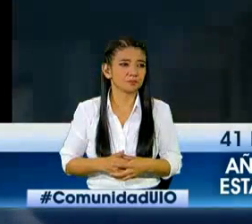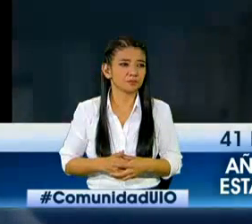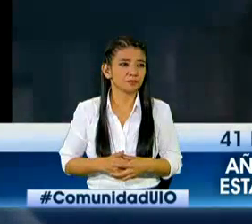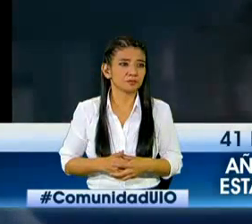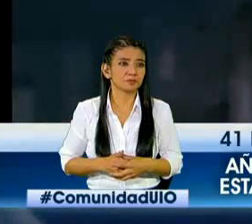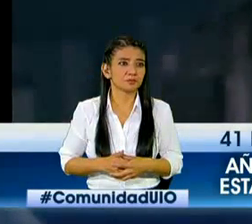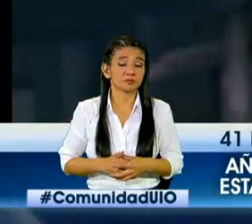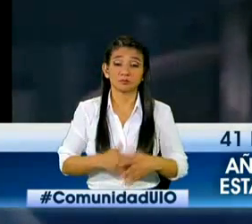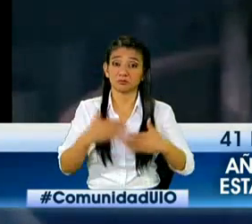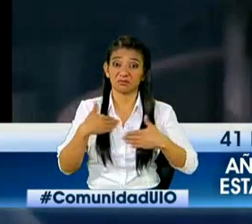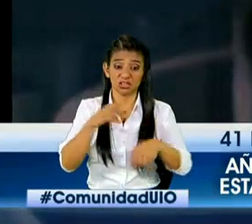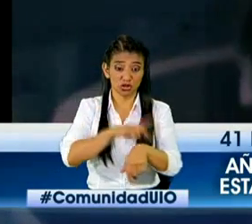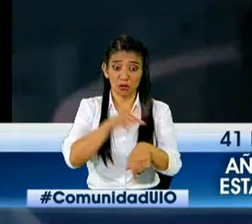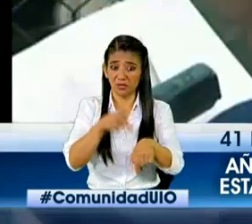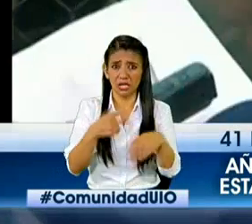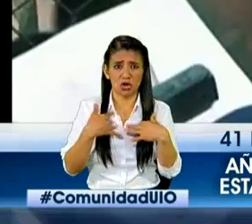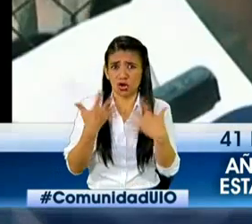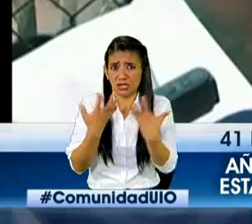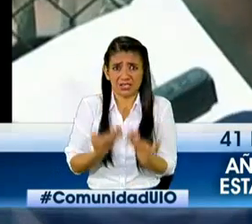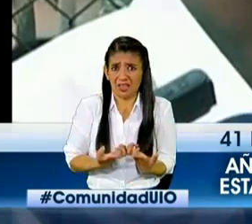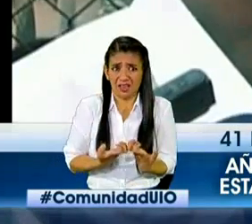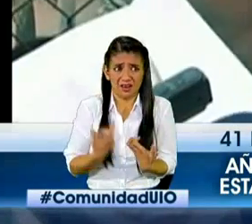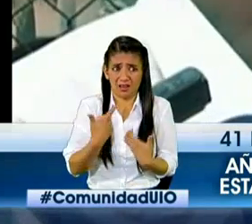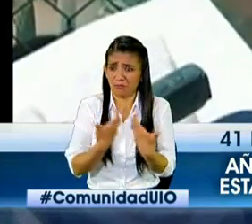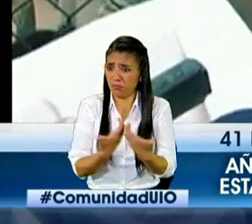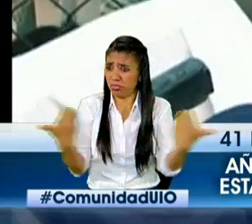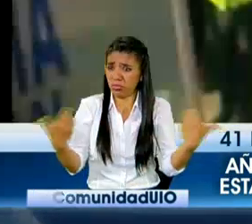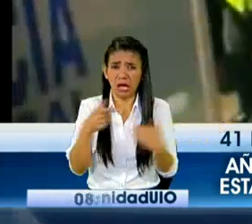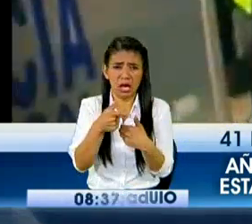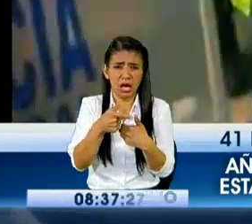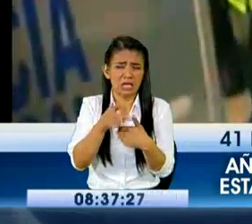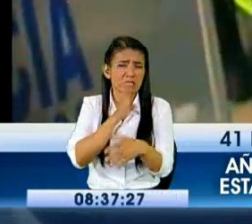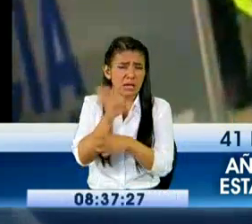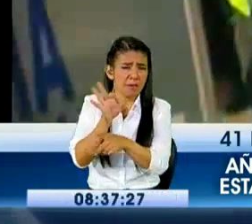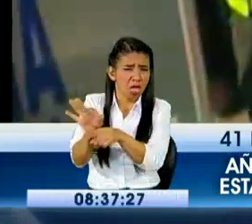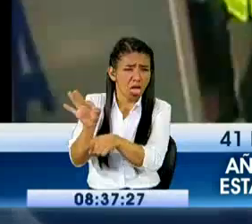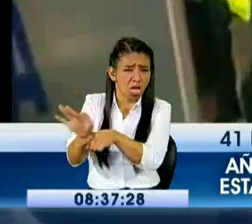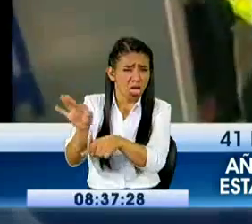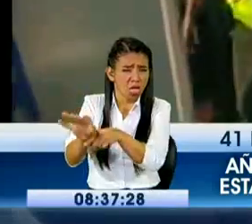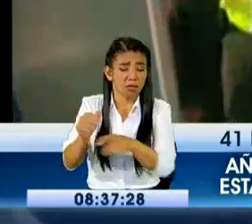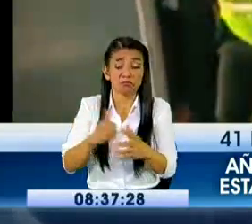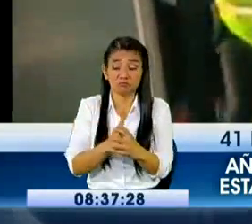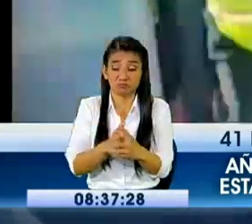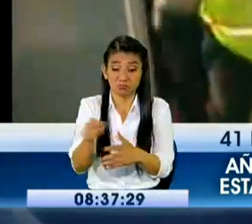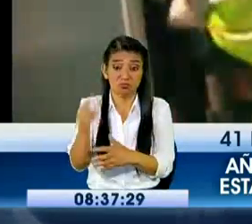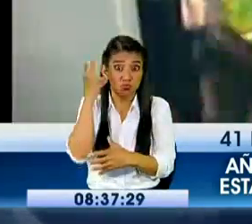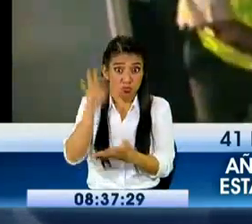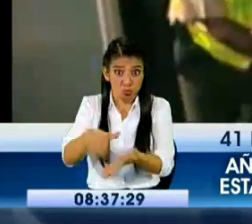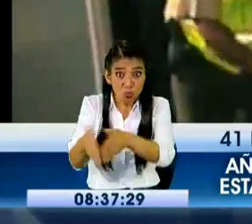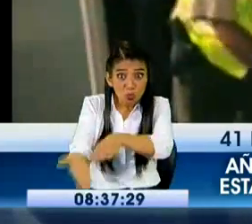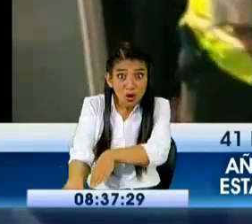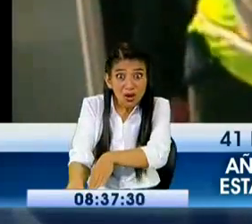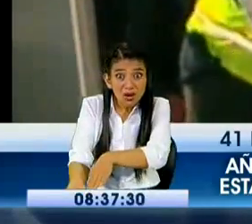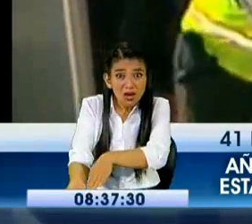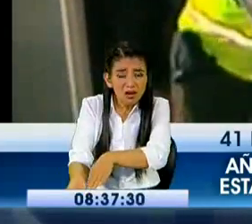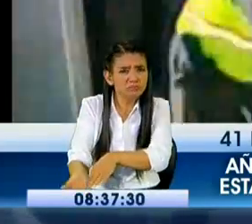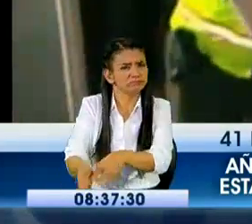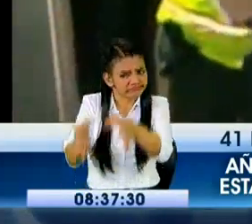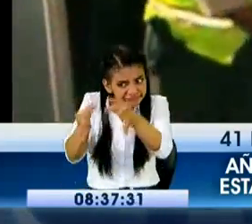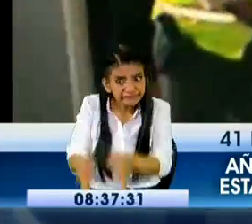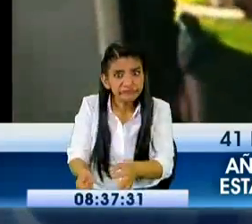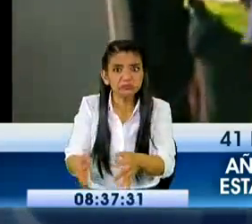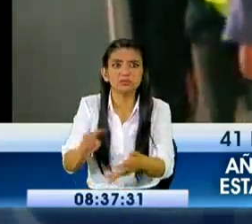¿por qué? Mi sobrina no quería nada con él desde el medio abril peleó y la acosaba. Para que el femicidio se configure, tiene que haber un